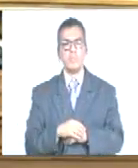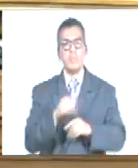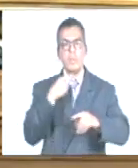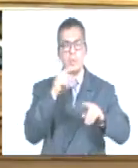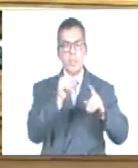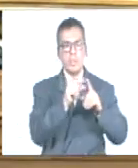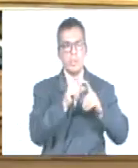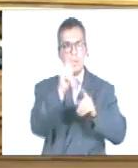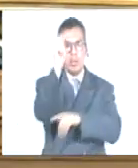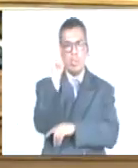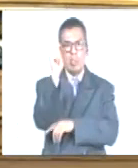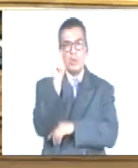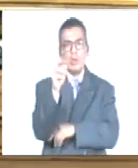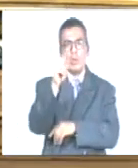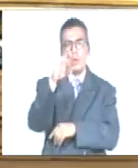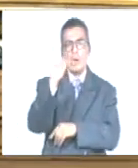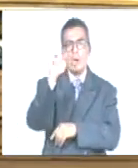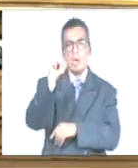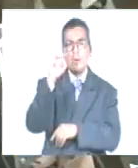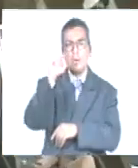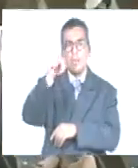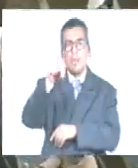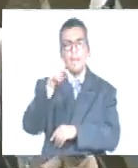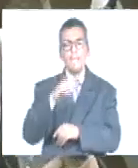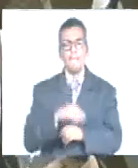el derecho de palabra al diputado Ramón Lobo.